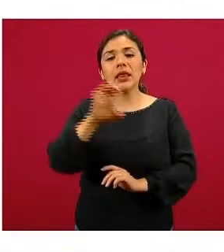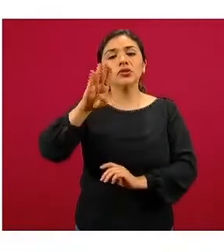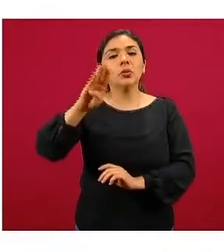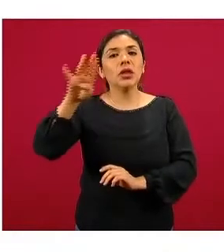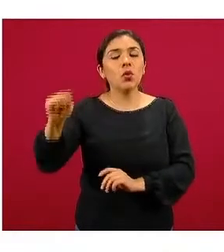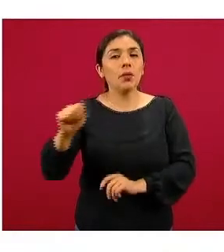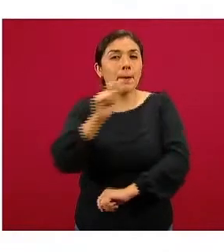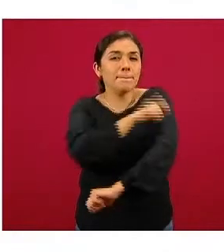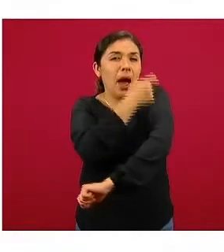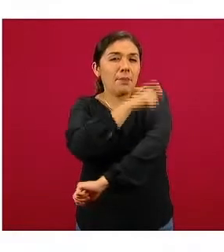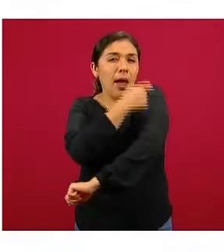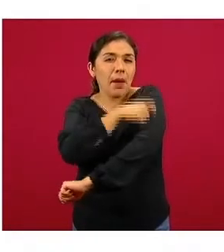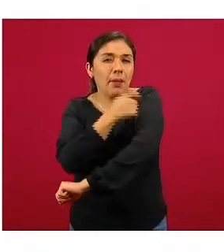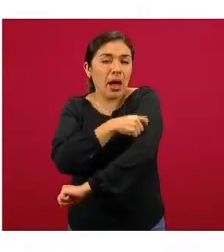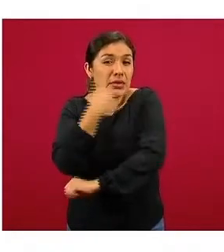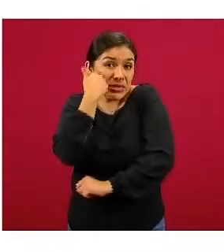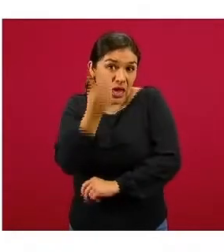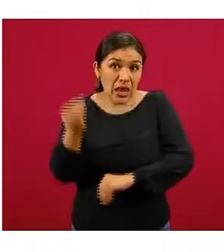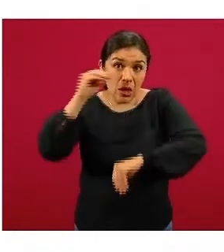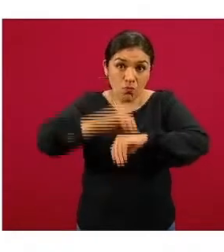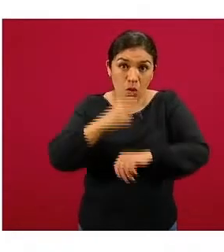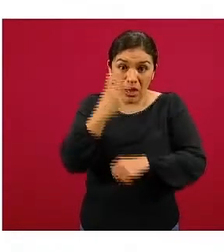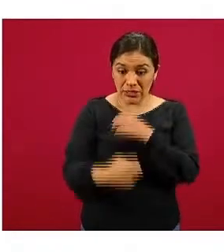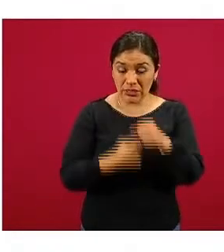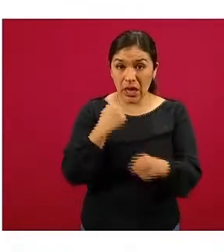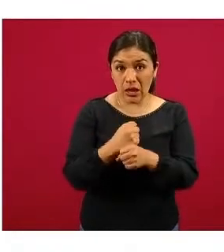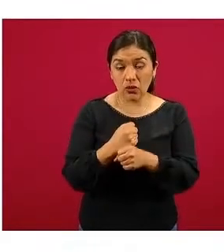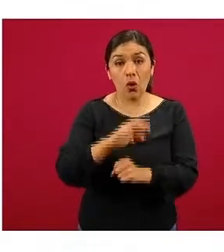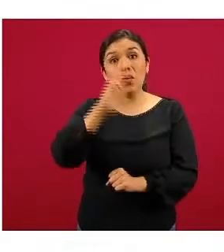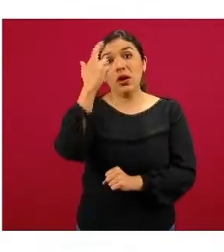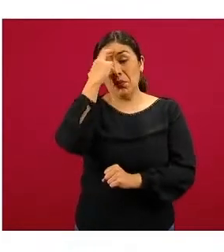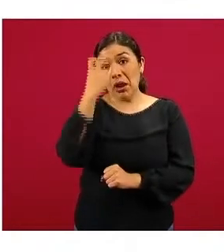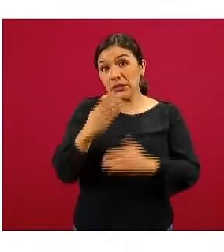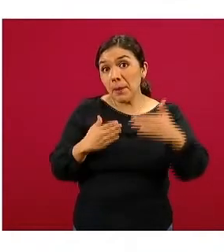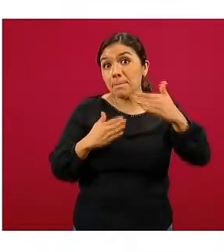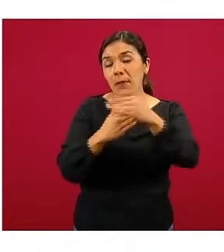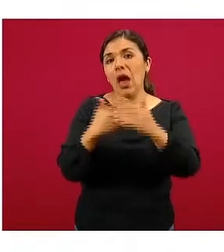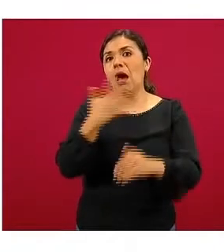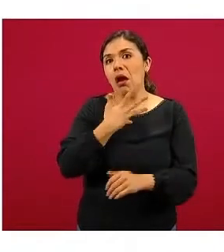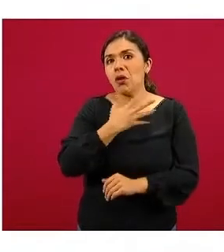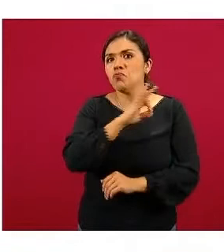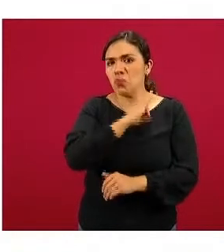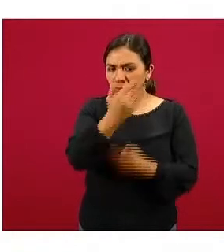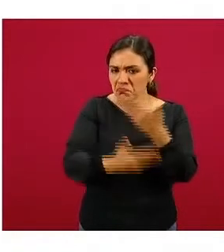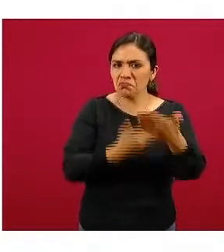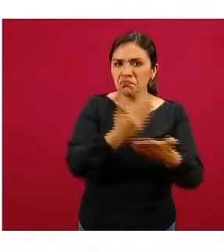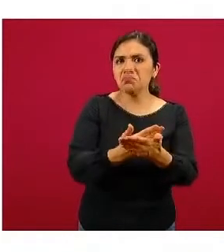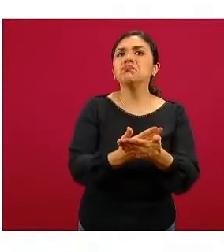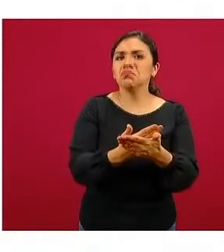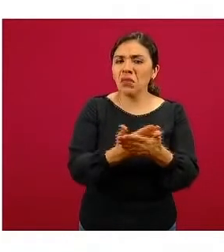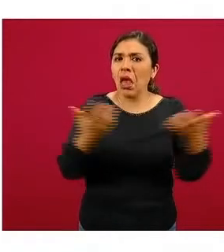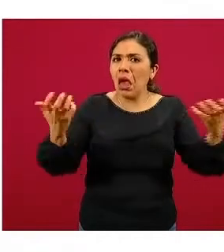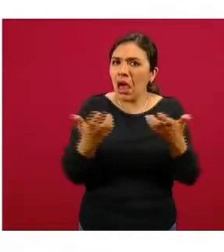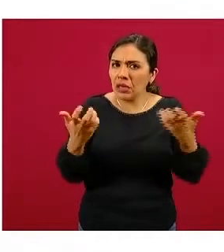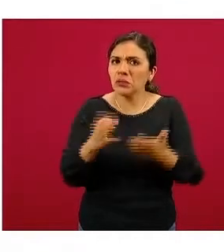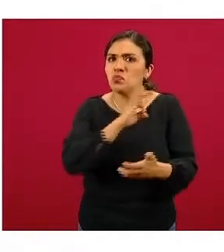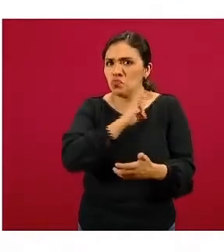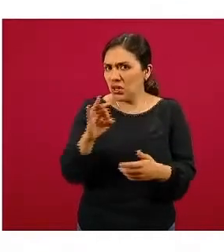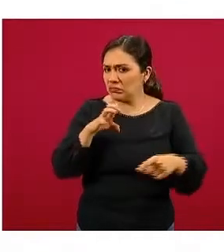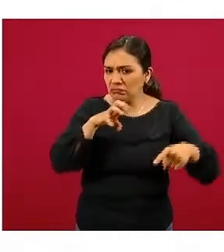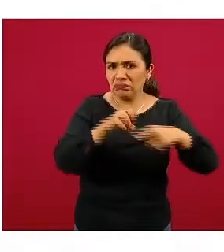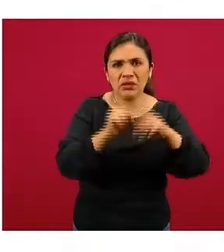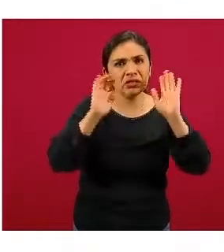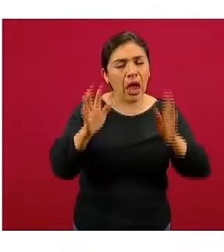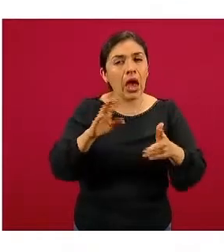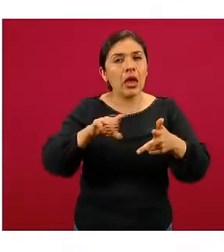36.529.599 dosis que se pretende aplicar. Recordemos que es una meta que inclusive se ha propuesto poder lograr, ¿no?, a